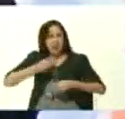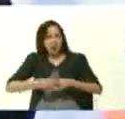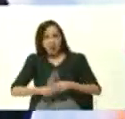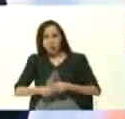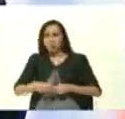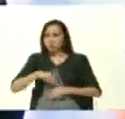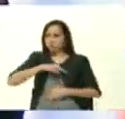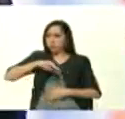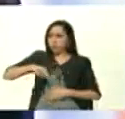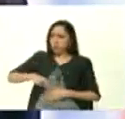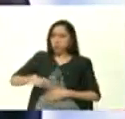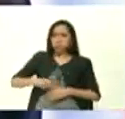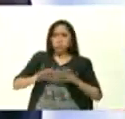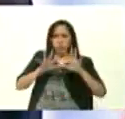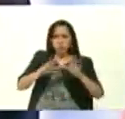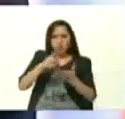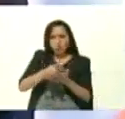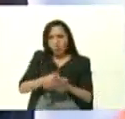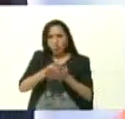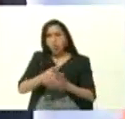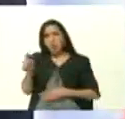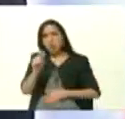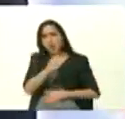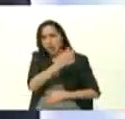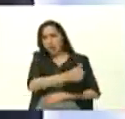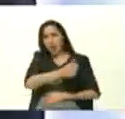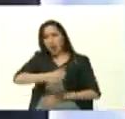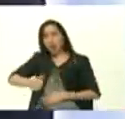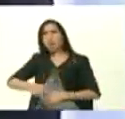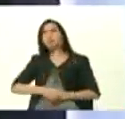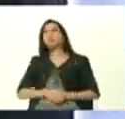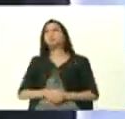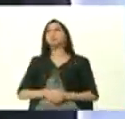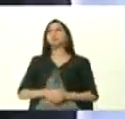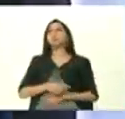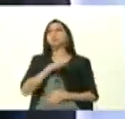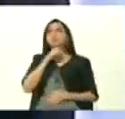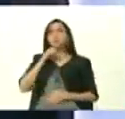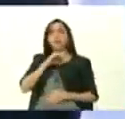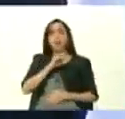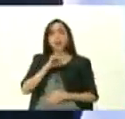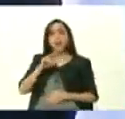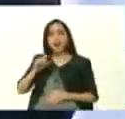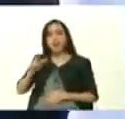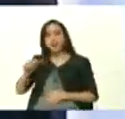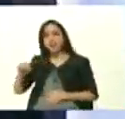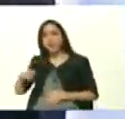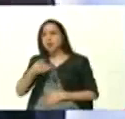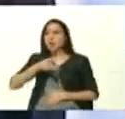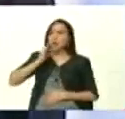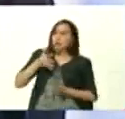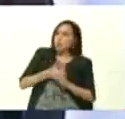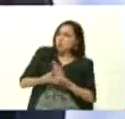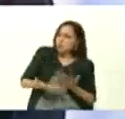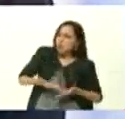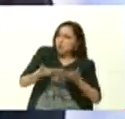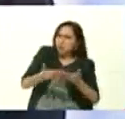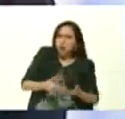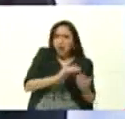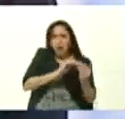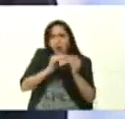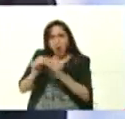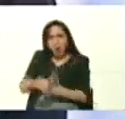procesando 10 toneladas mensuales. Café Bergantiña, ¿dónde va este café? Este café va a las comunas en los